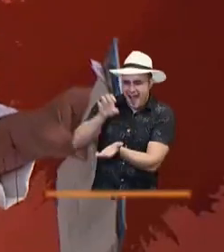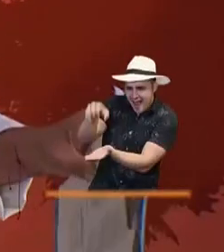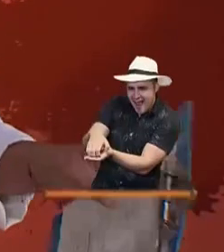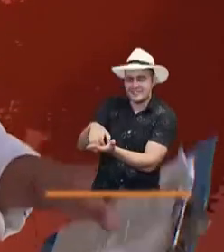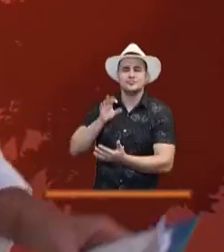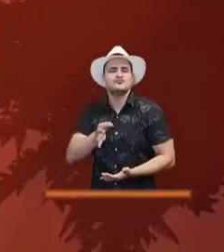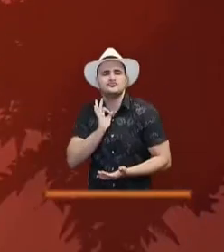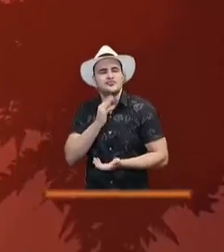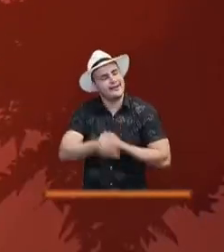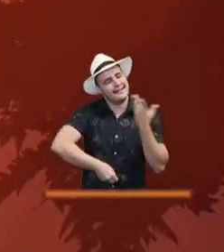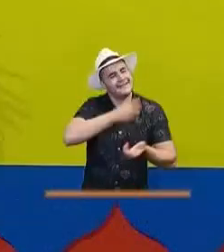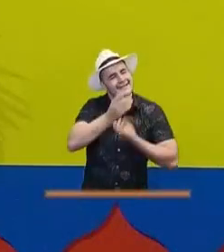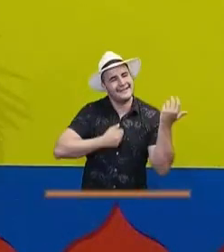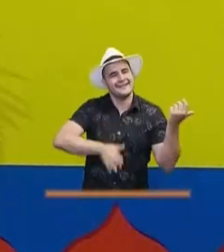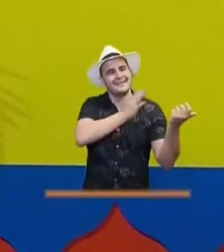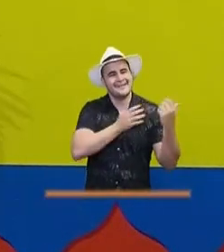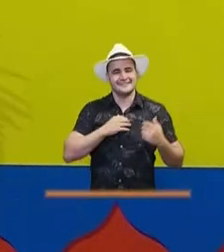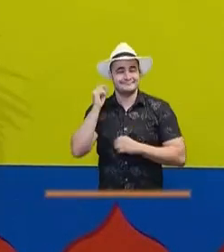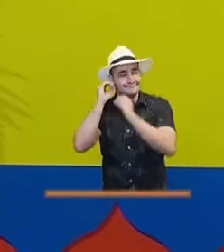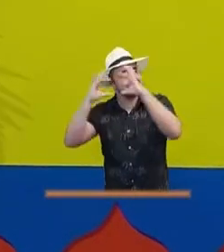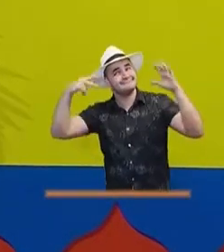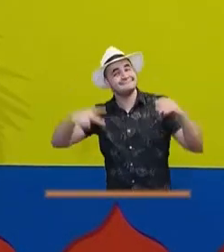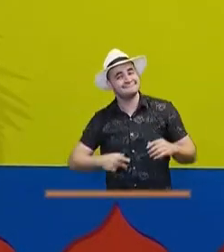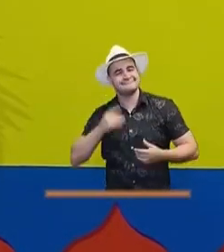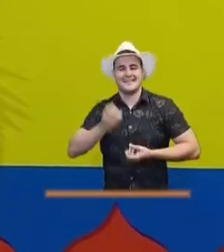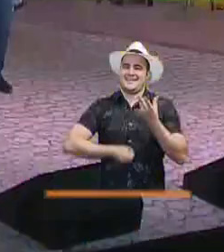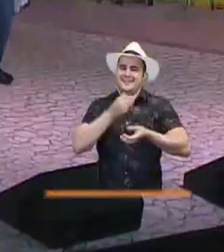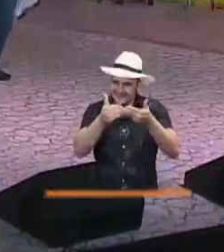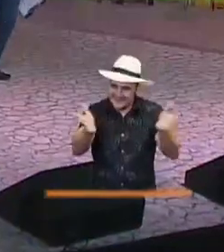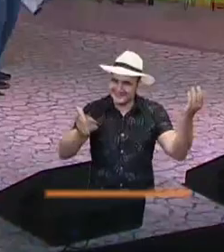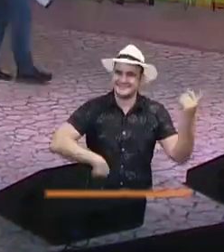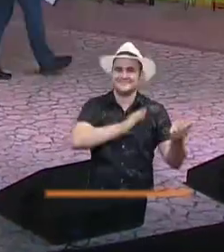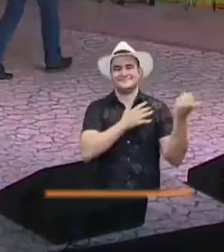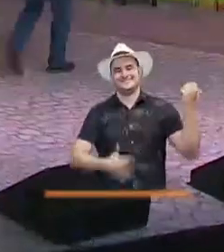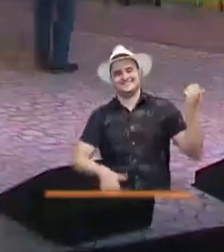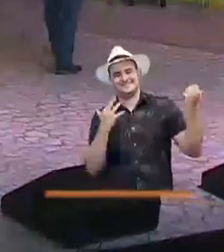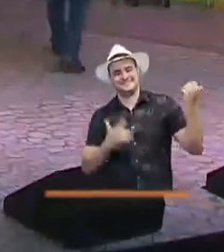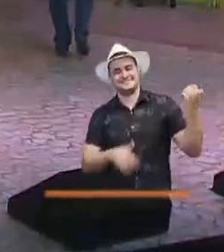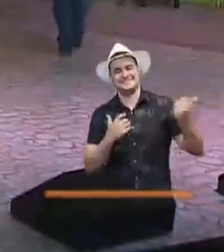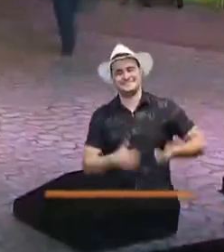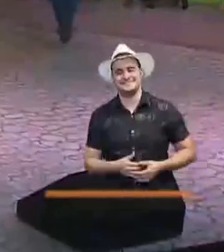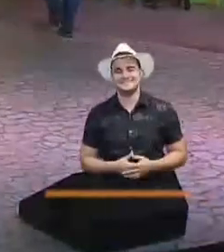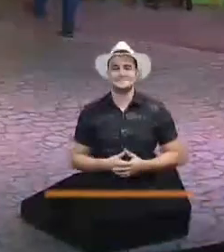cantaba diariamente, ¡trove, trove, compañero!